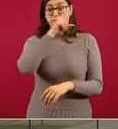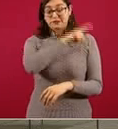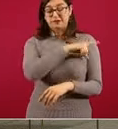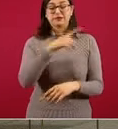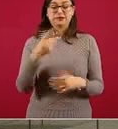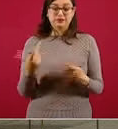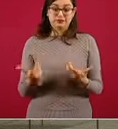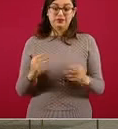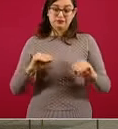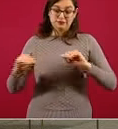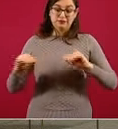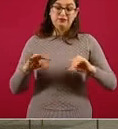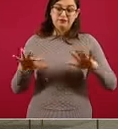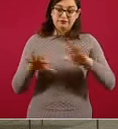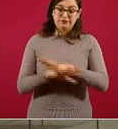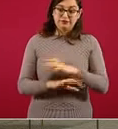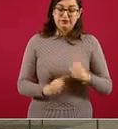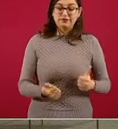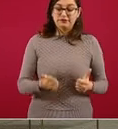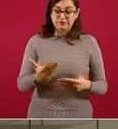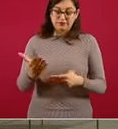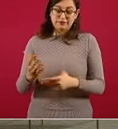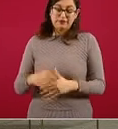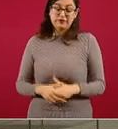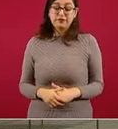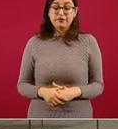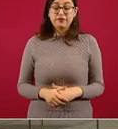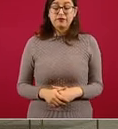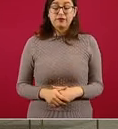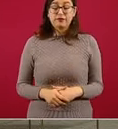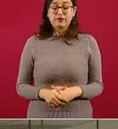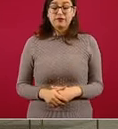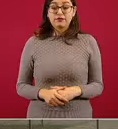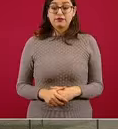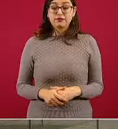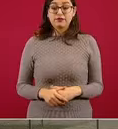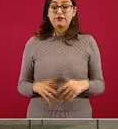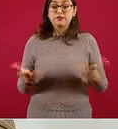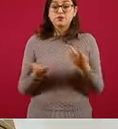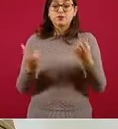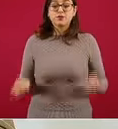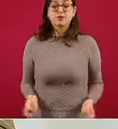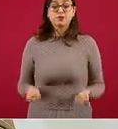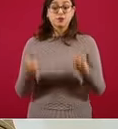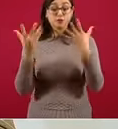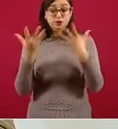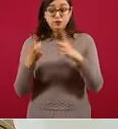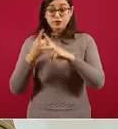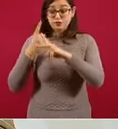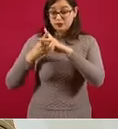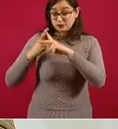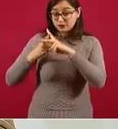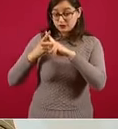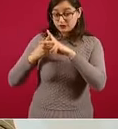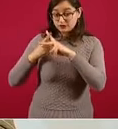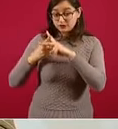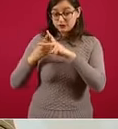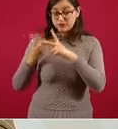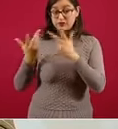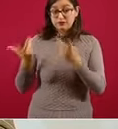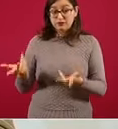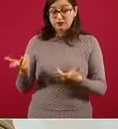en la movilización de pacientes. Digo, ¿cuántos pacientes y cómo se lleva la estadística de